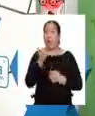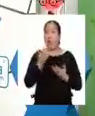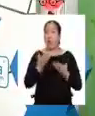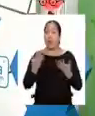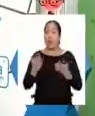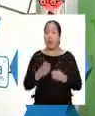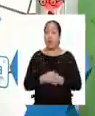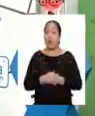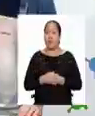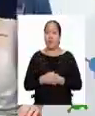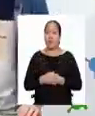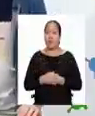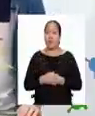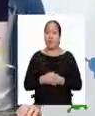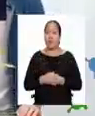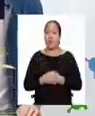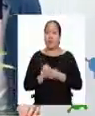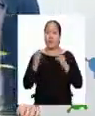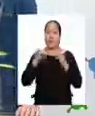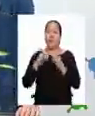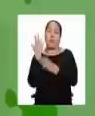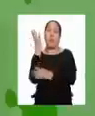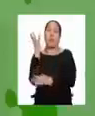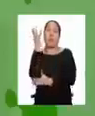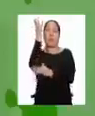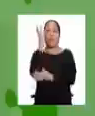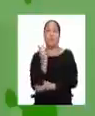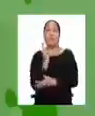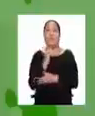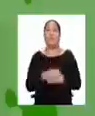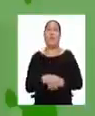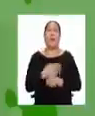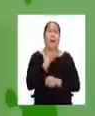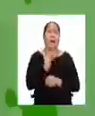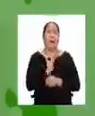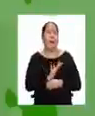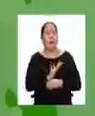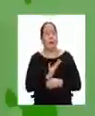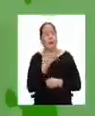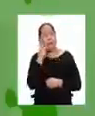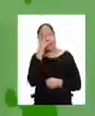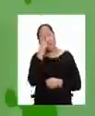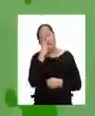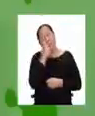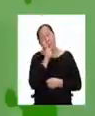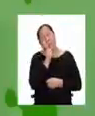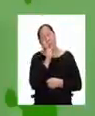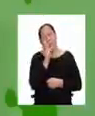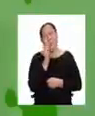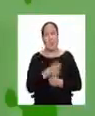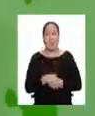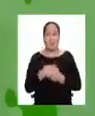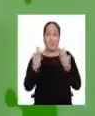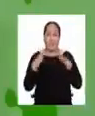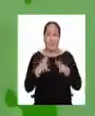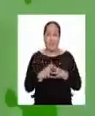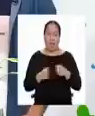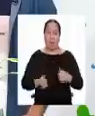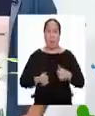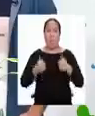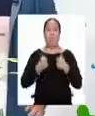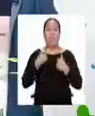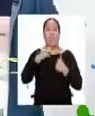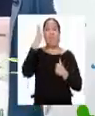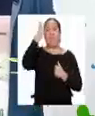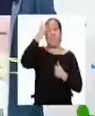¿Ah? Y es poner esta plantita en el set. ¡Ay, qué bonita! Por fin algo con vida y